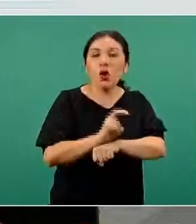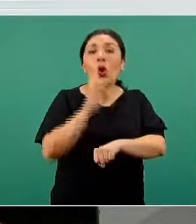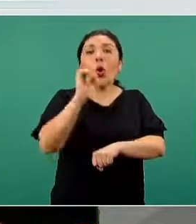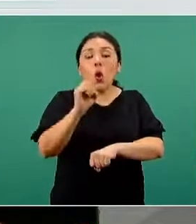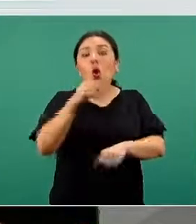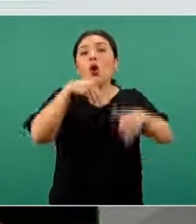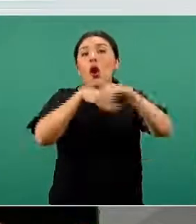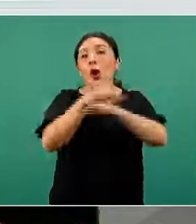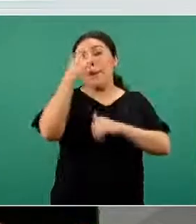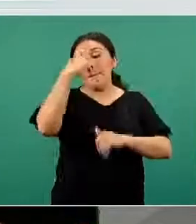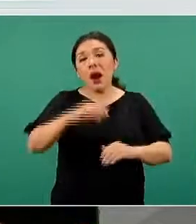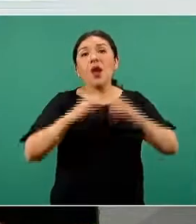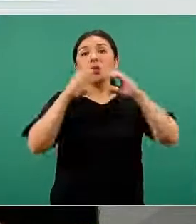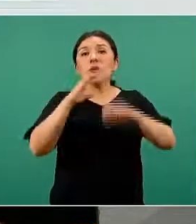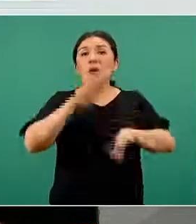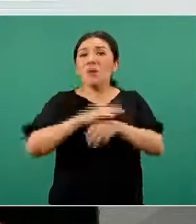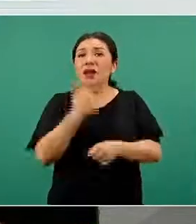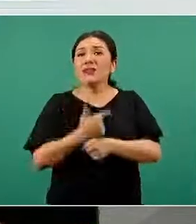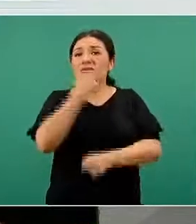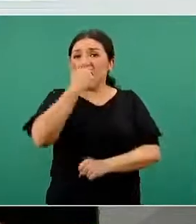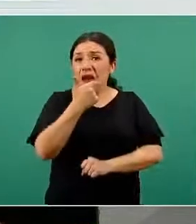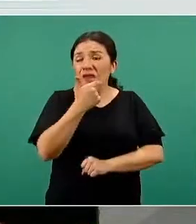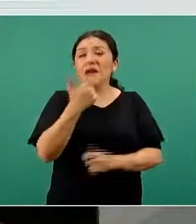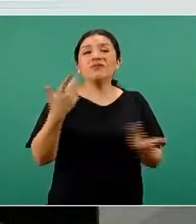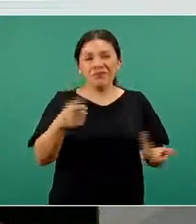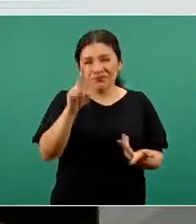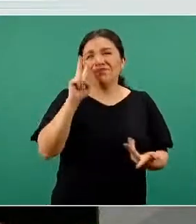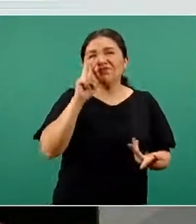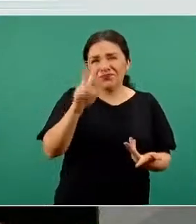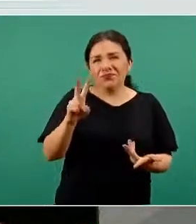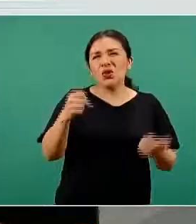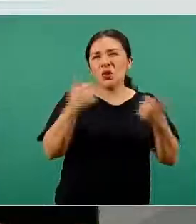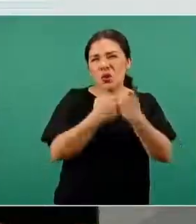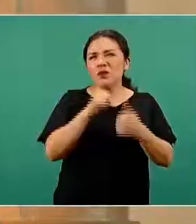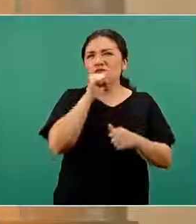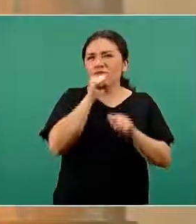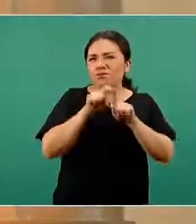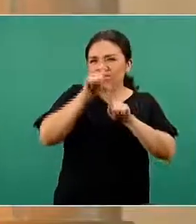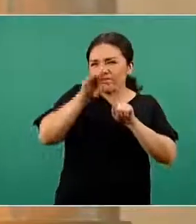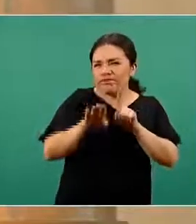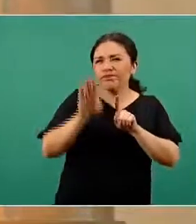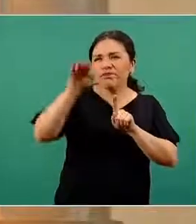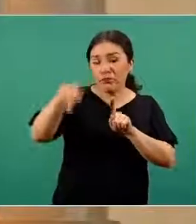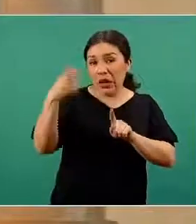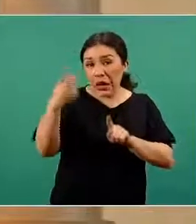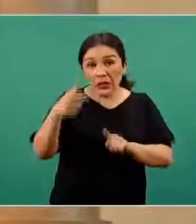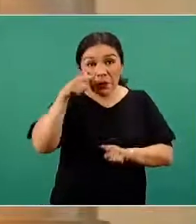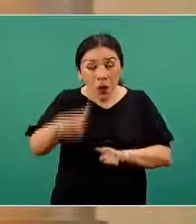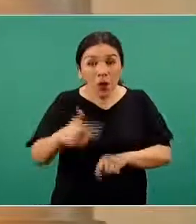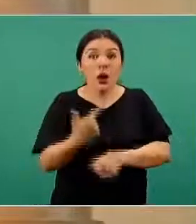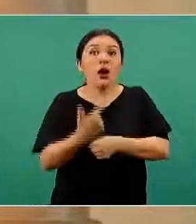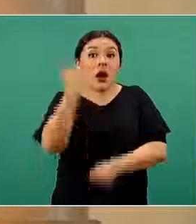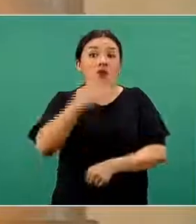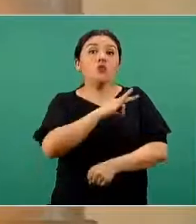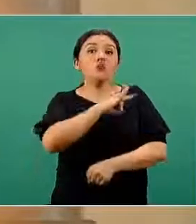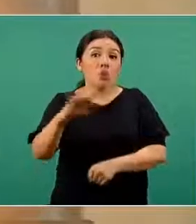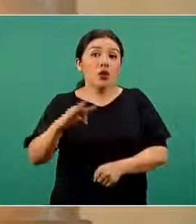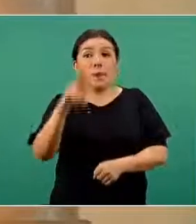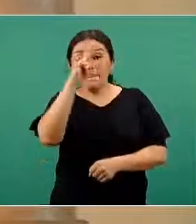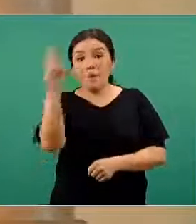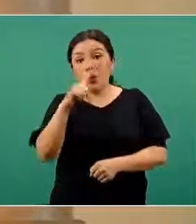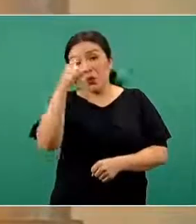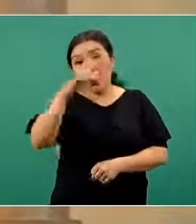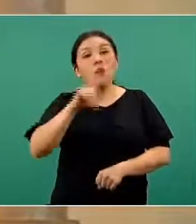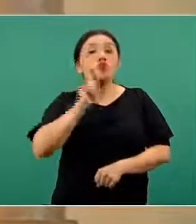a unidades de cuidados intensivos y, como ya veíamos en los gráficos, un riesgo aumentado de